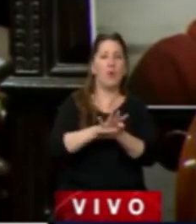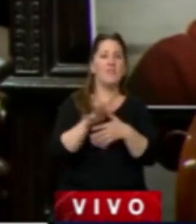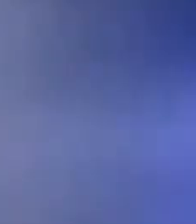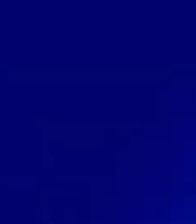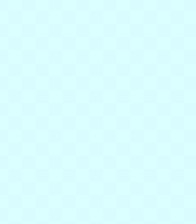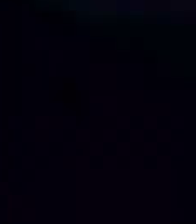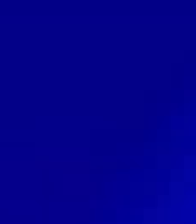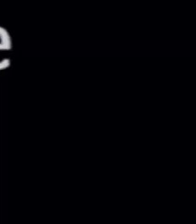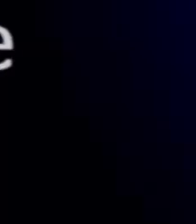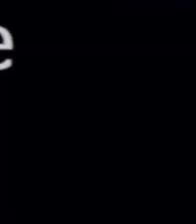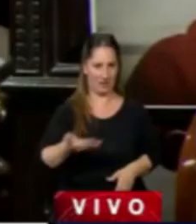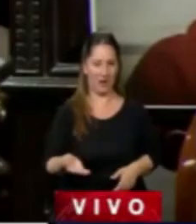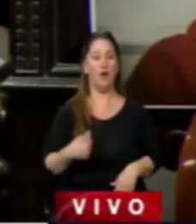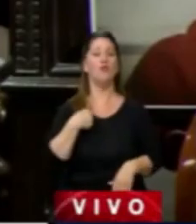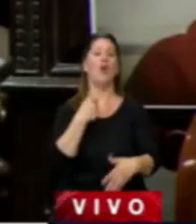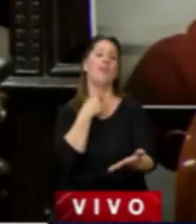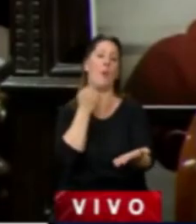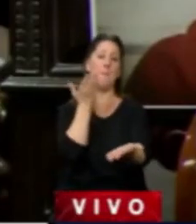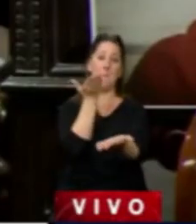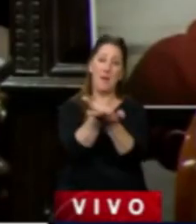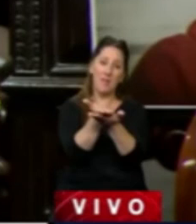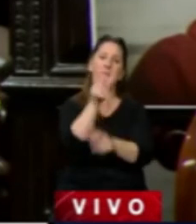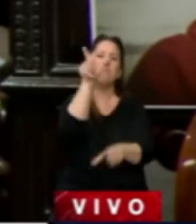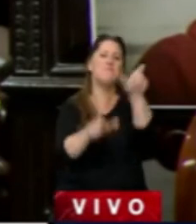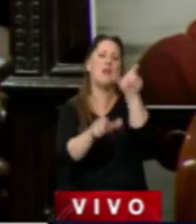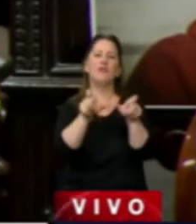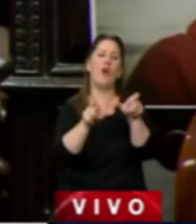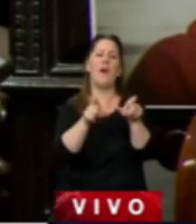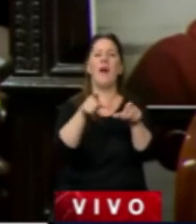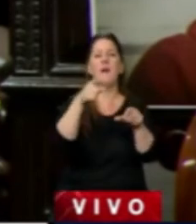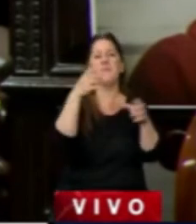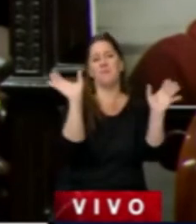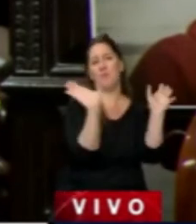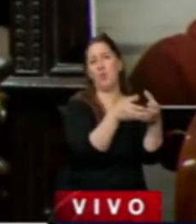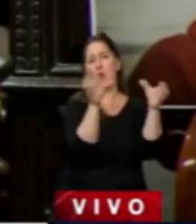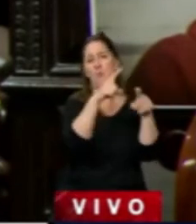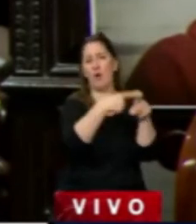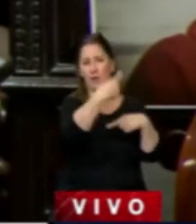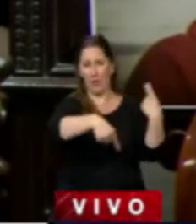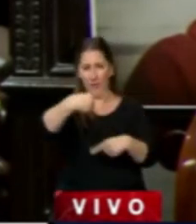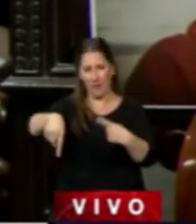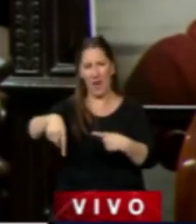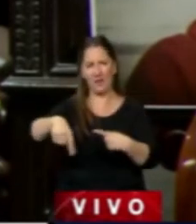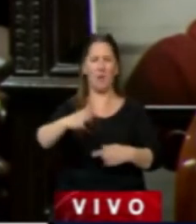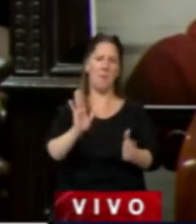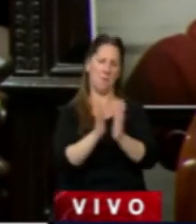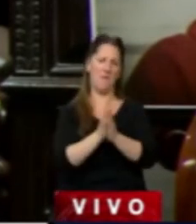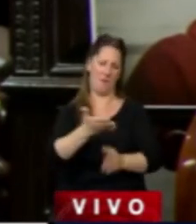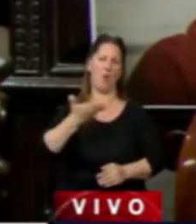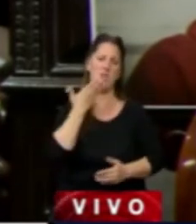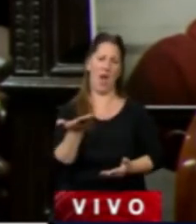sucedió. Yo quiero pedirles a todos quienes forman parte de las diferentes bancadas que levanten su voz,